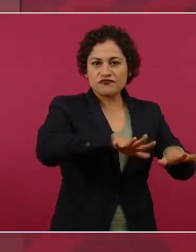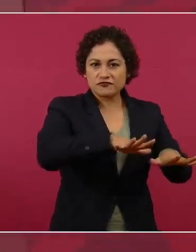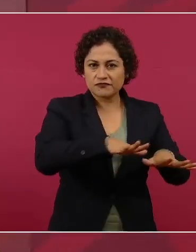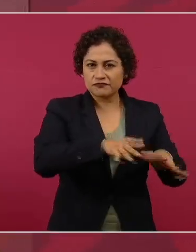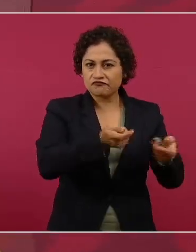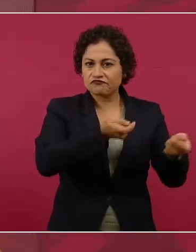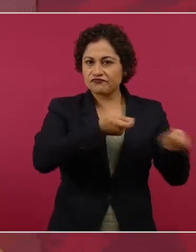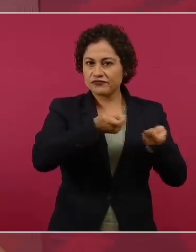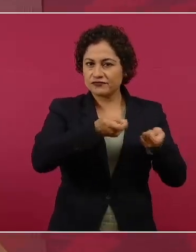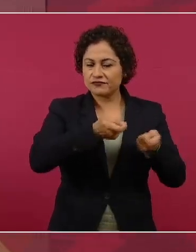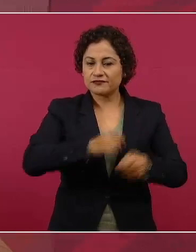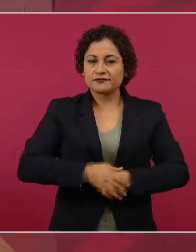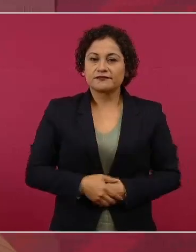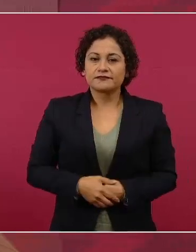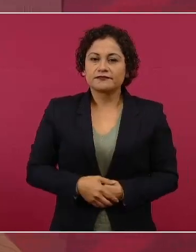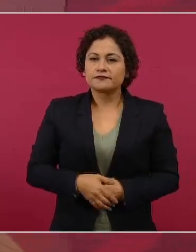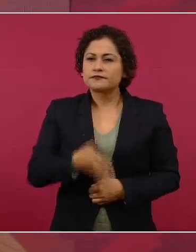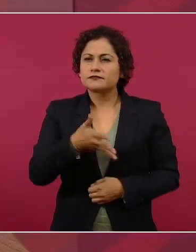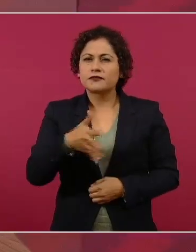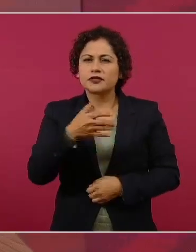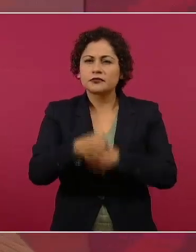Esto como en